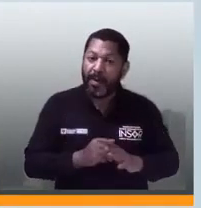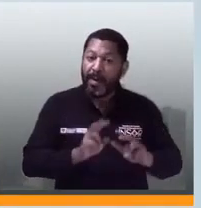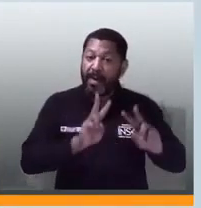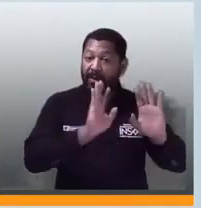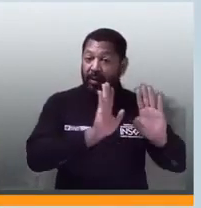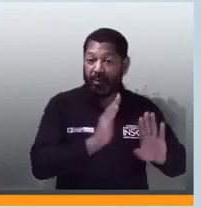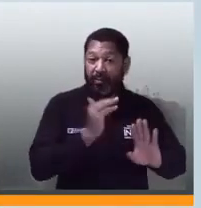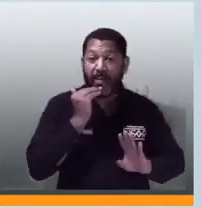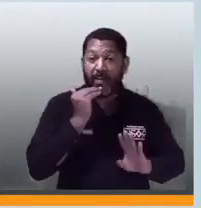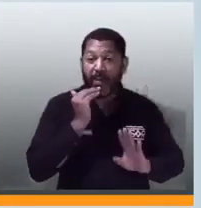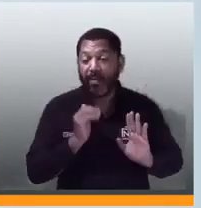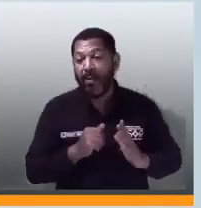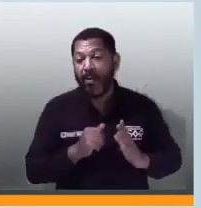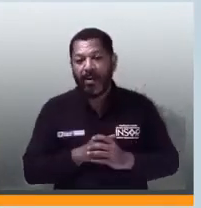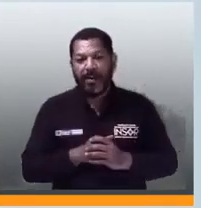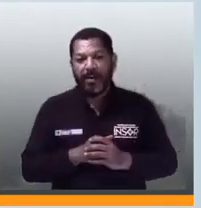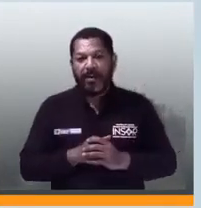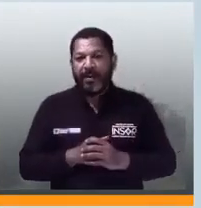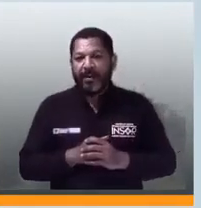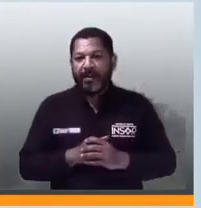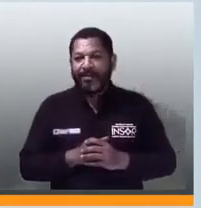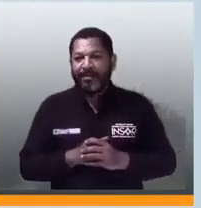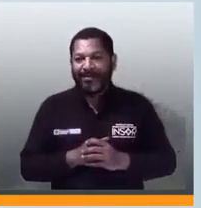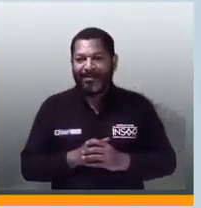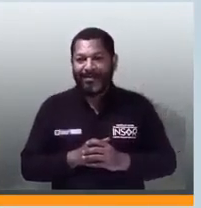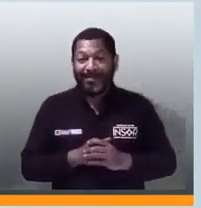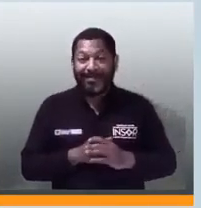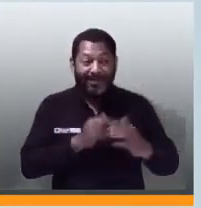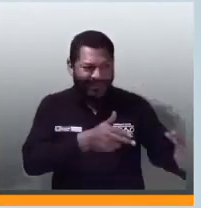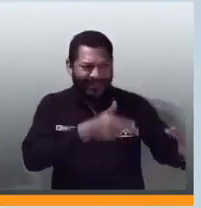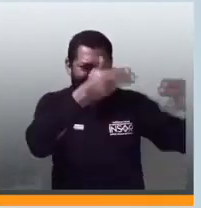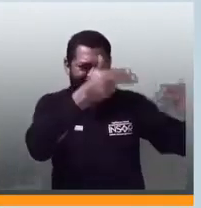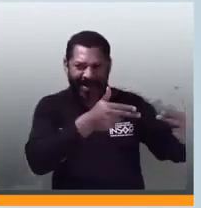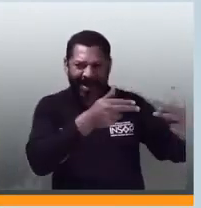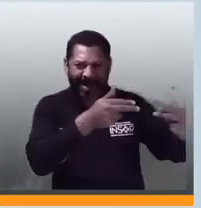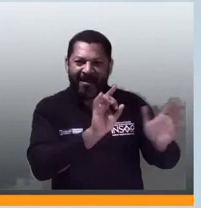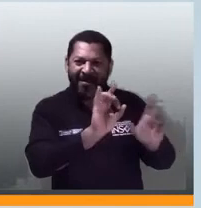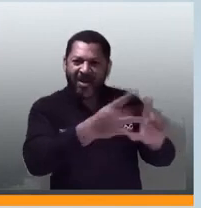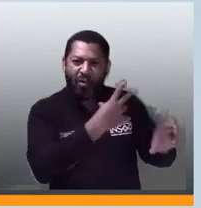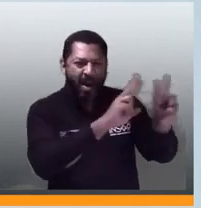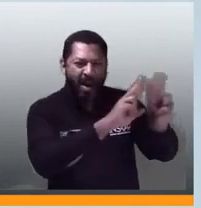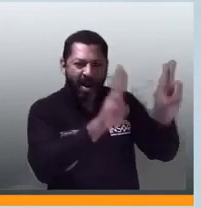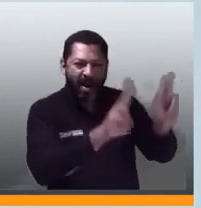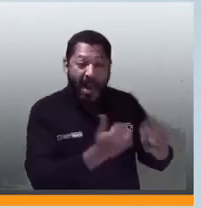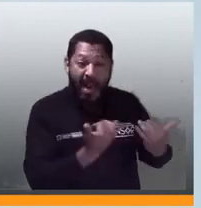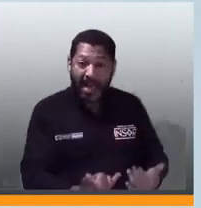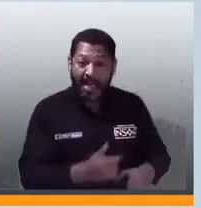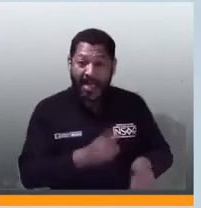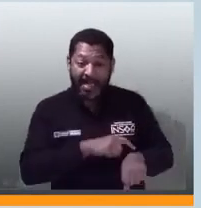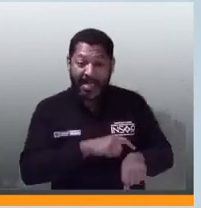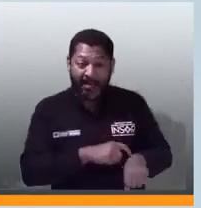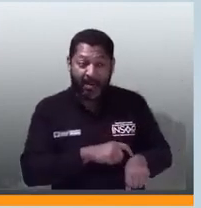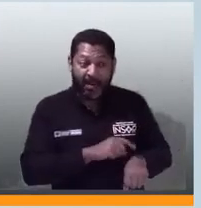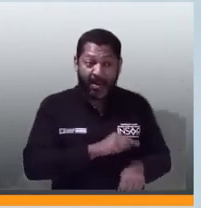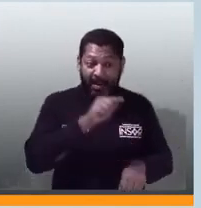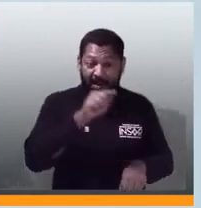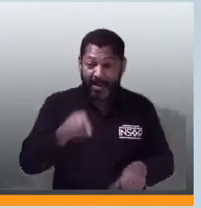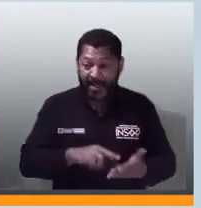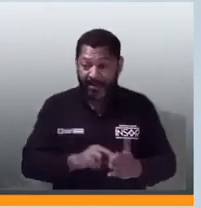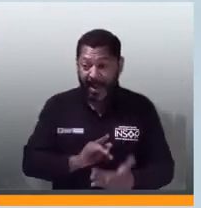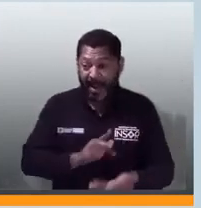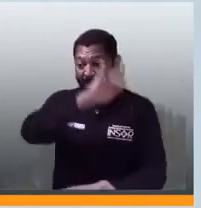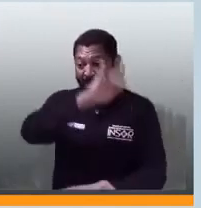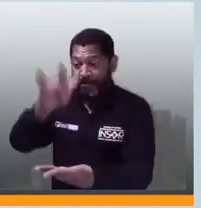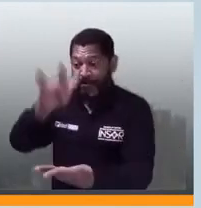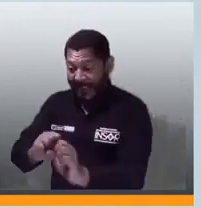aspectos como en clases remotas y en este tiempo de presencialidad distante,